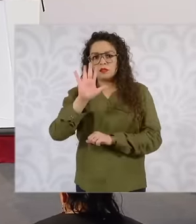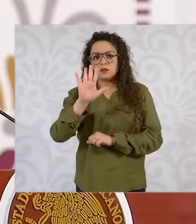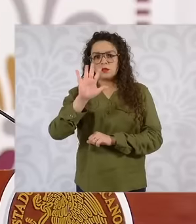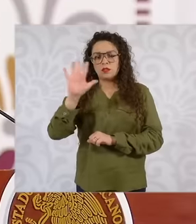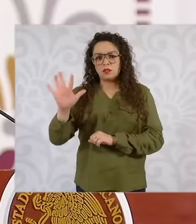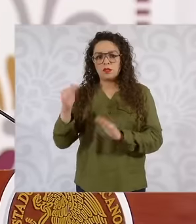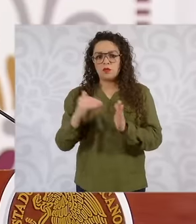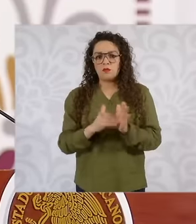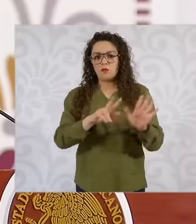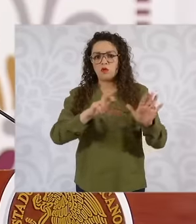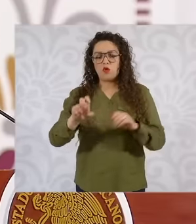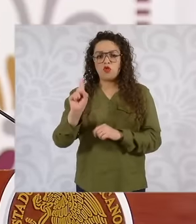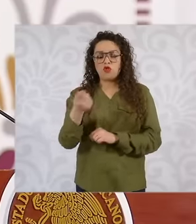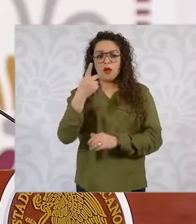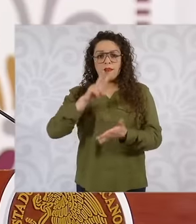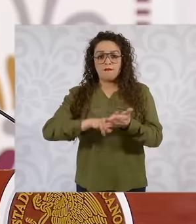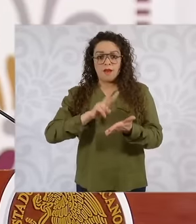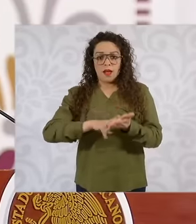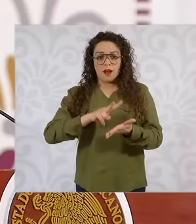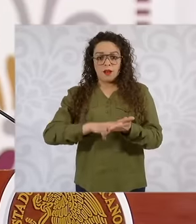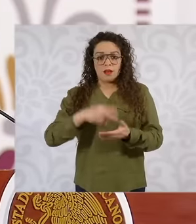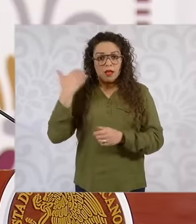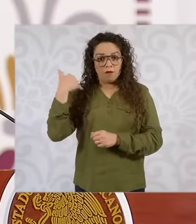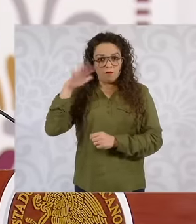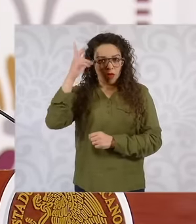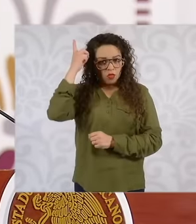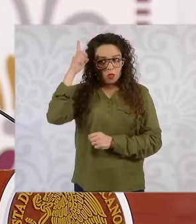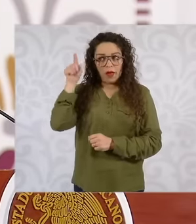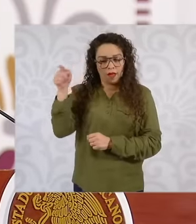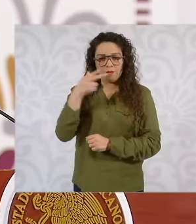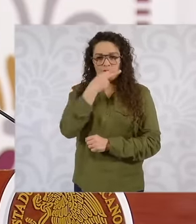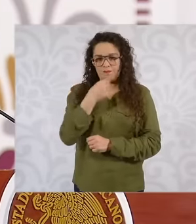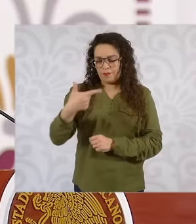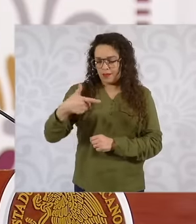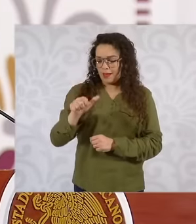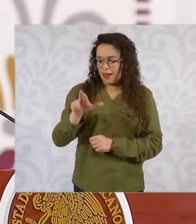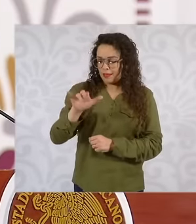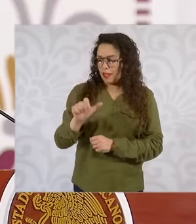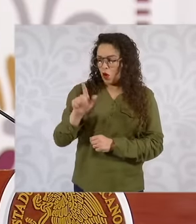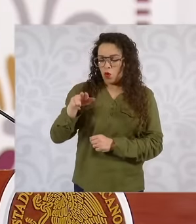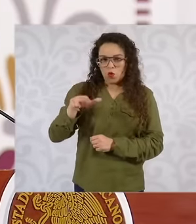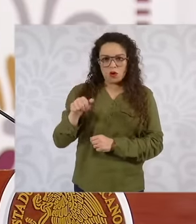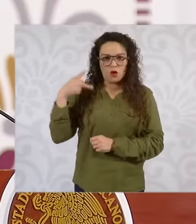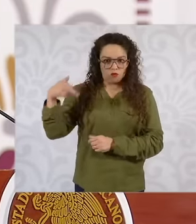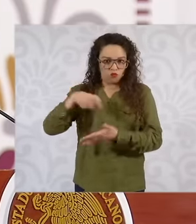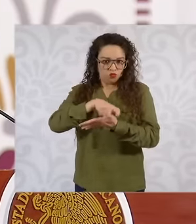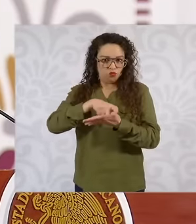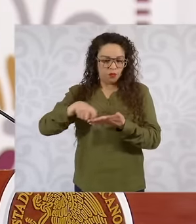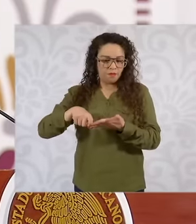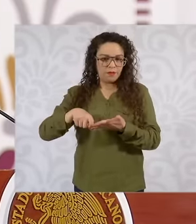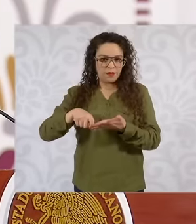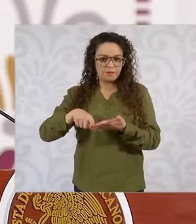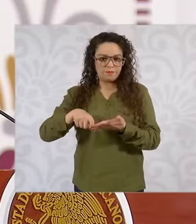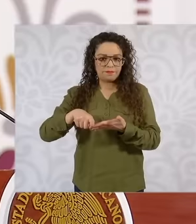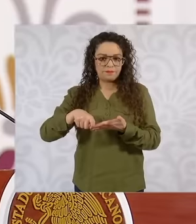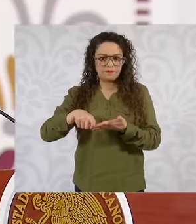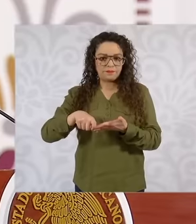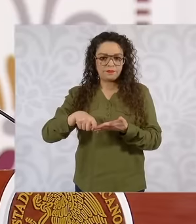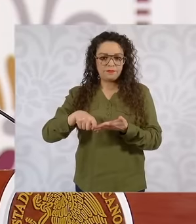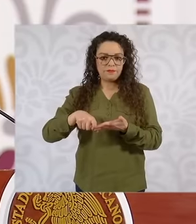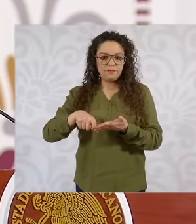555,800 dólares, que fue propiedad de García Luna y que ya se le